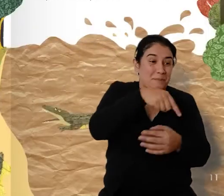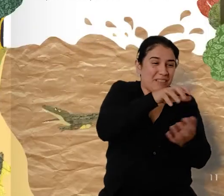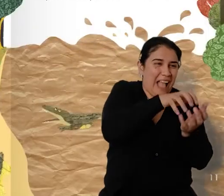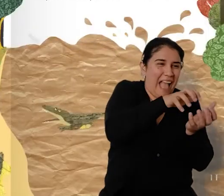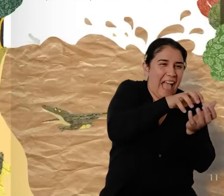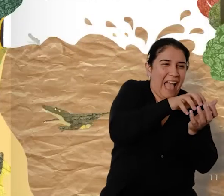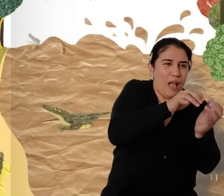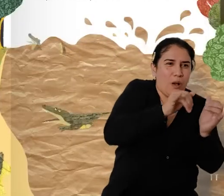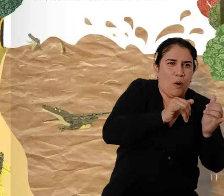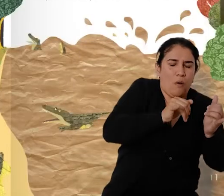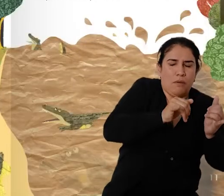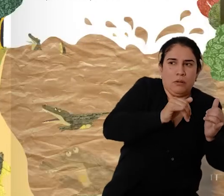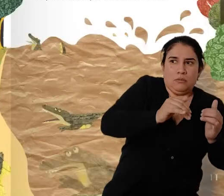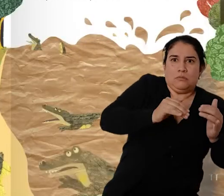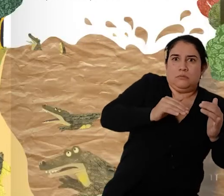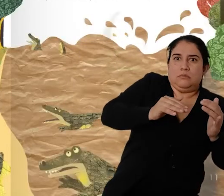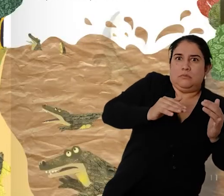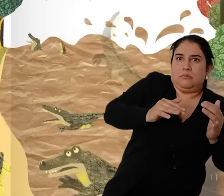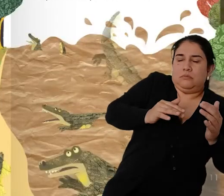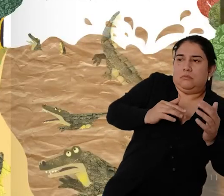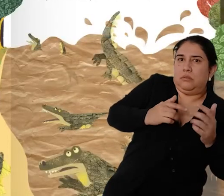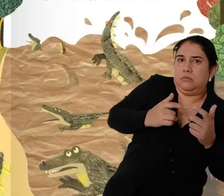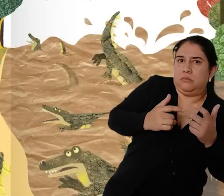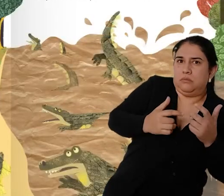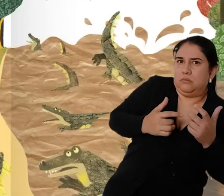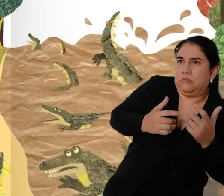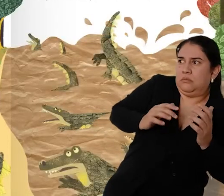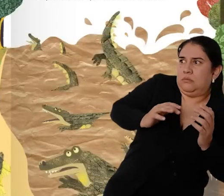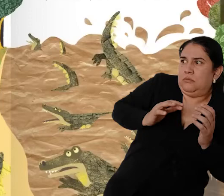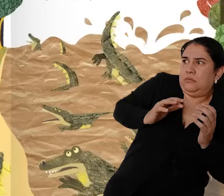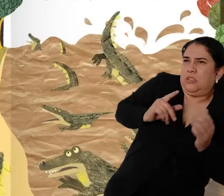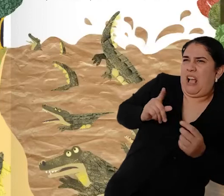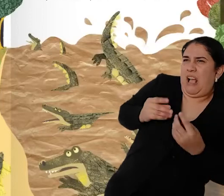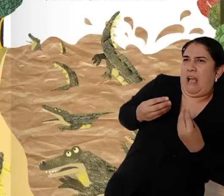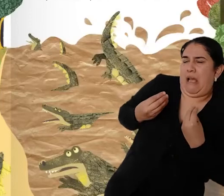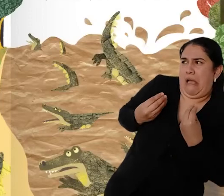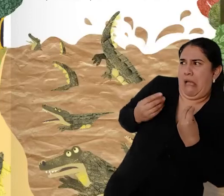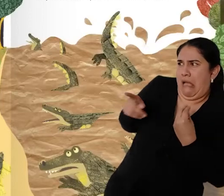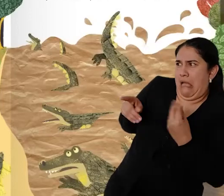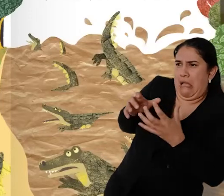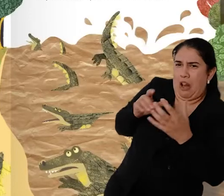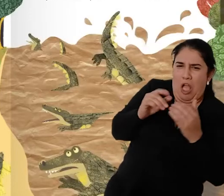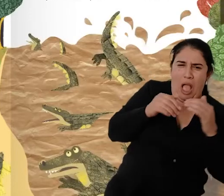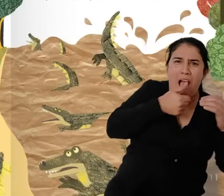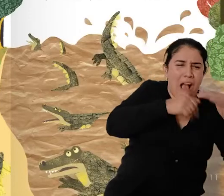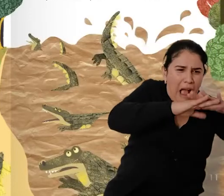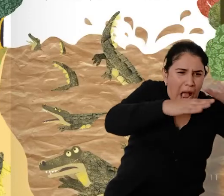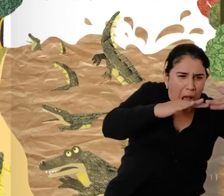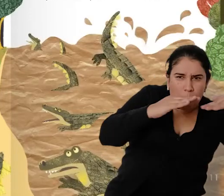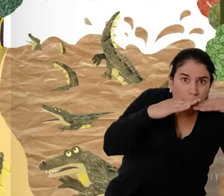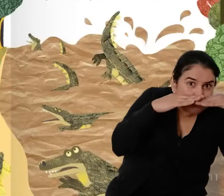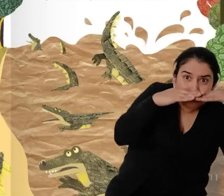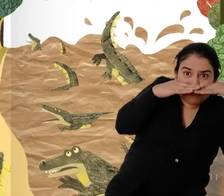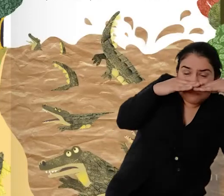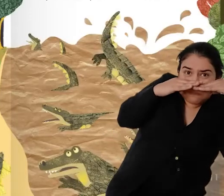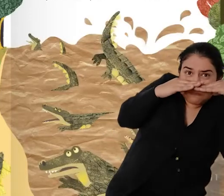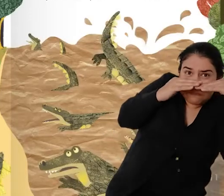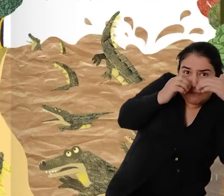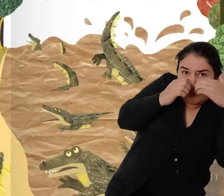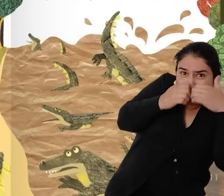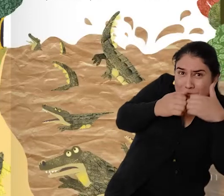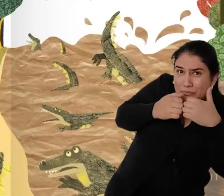yacarés chiquitos comenzaron a gritar como locos de miedo, zambullendo la cabeza. Y gritaban: ¡Es